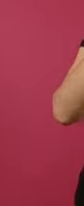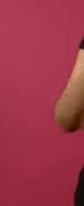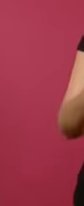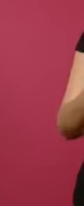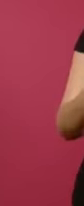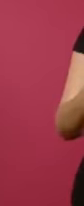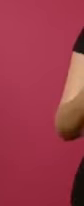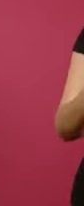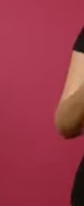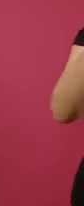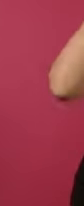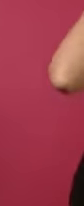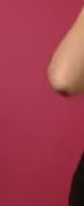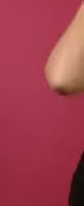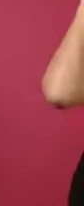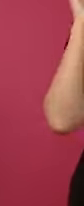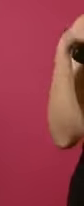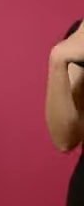Entonces,